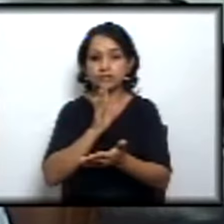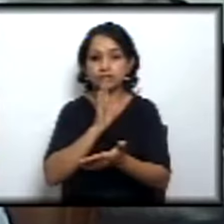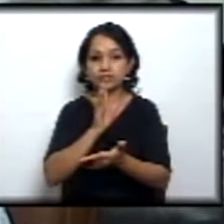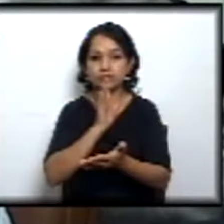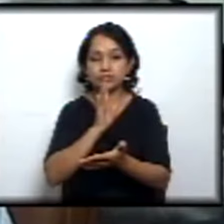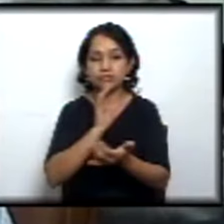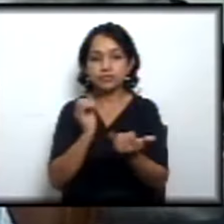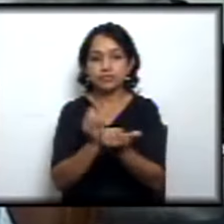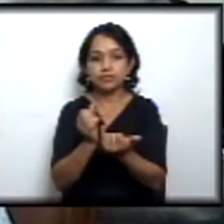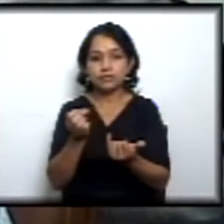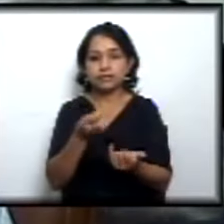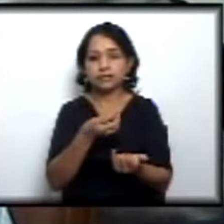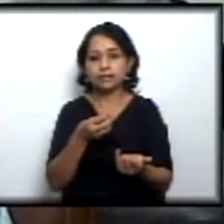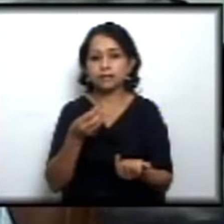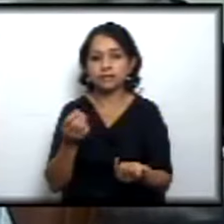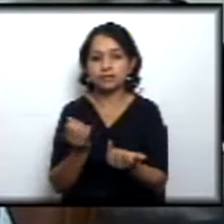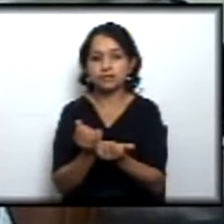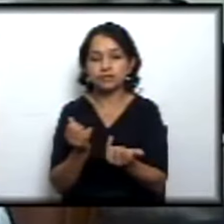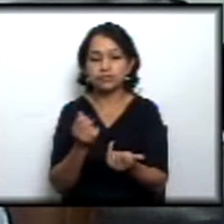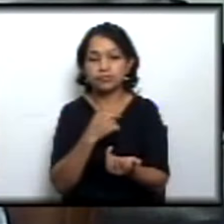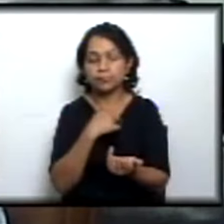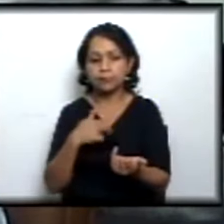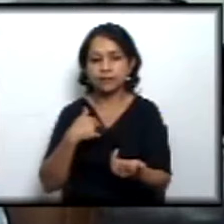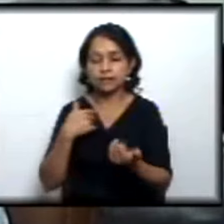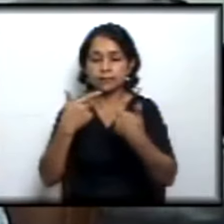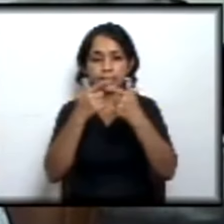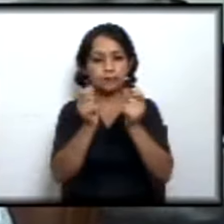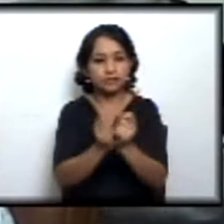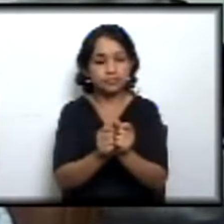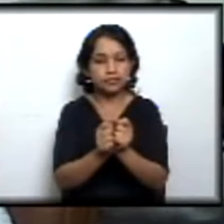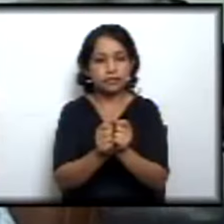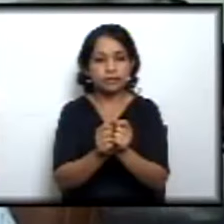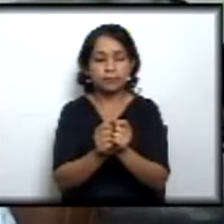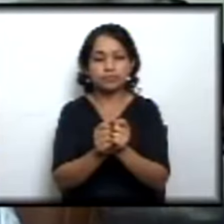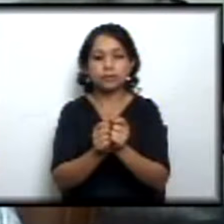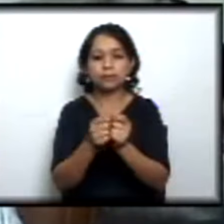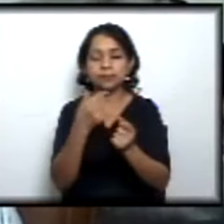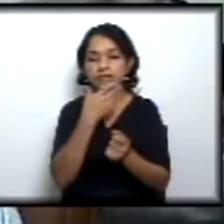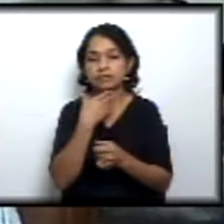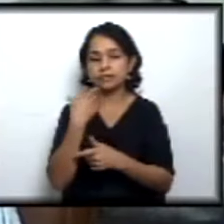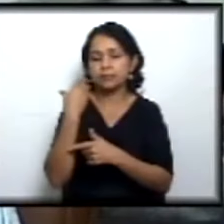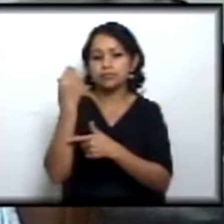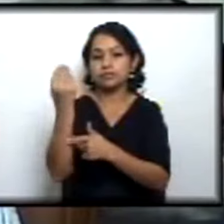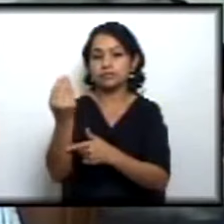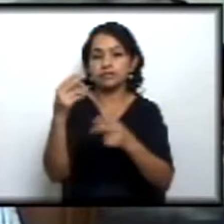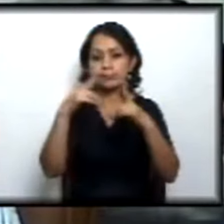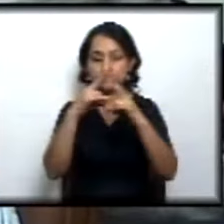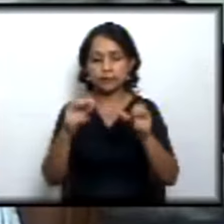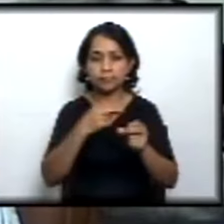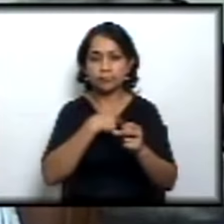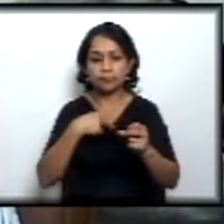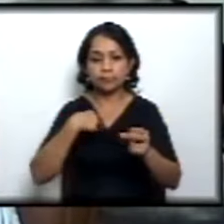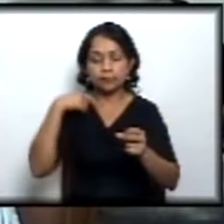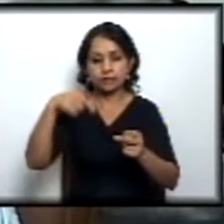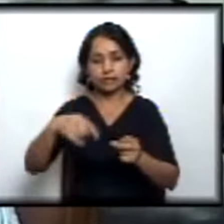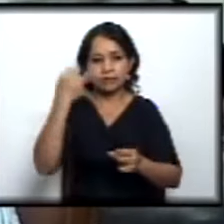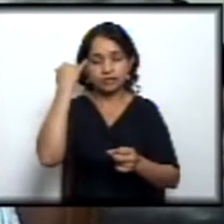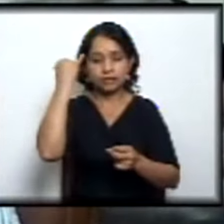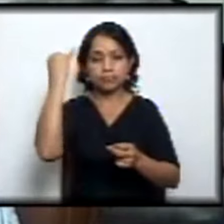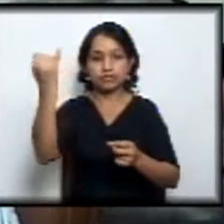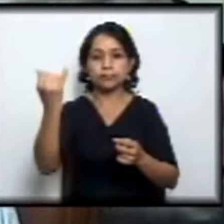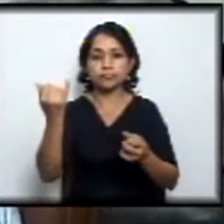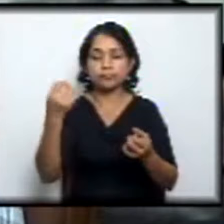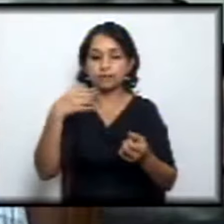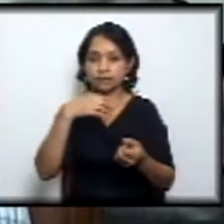1990. Un grupo de movimientos juveniles aglutinados en el Consejo de Juventud de Nicaragua hicieron esta propuesta.